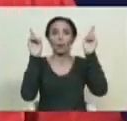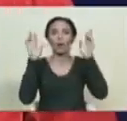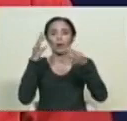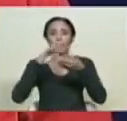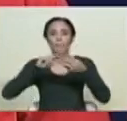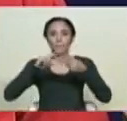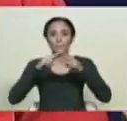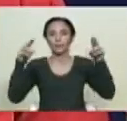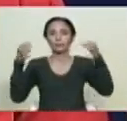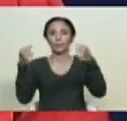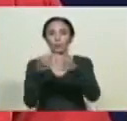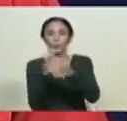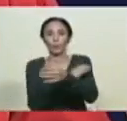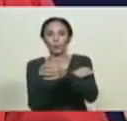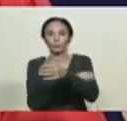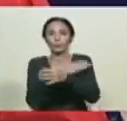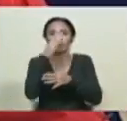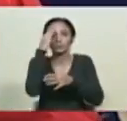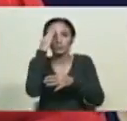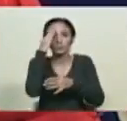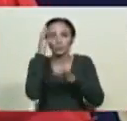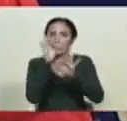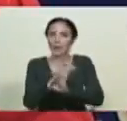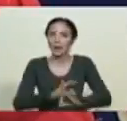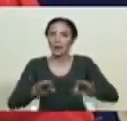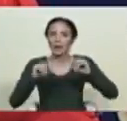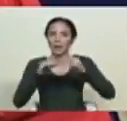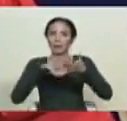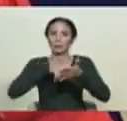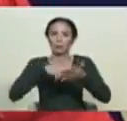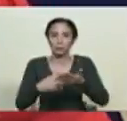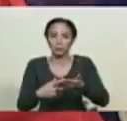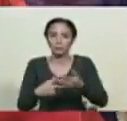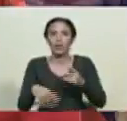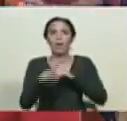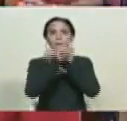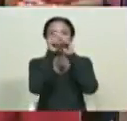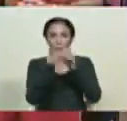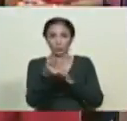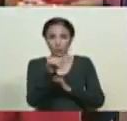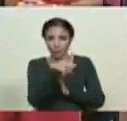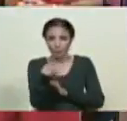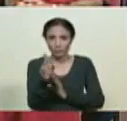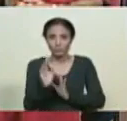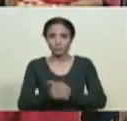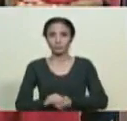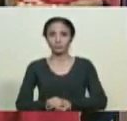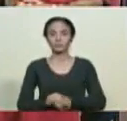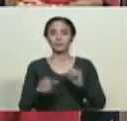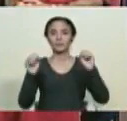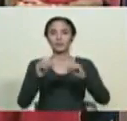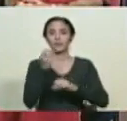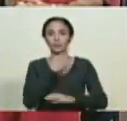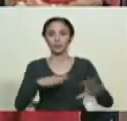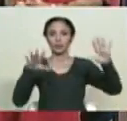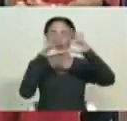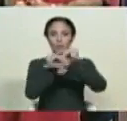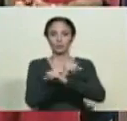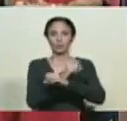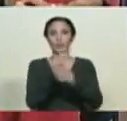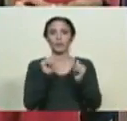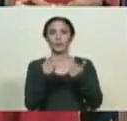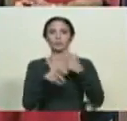esta derecha entienda que nada ni nadie nos va a detener. Si hay alguna pregunta, por favor. Sí. Buenas noches, comienza la ronda